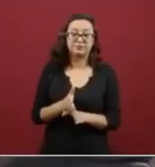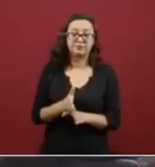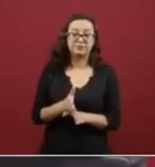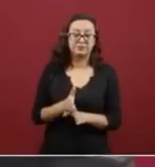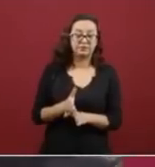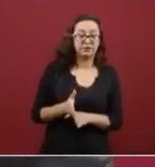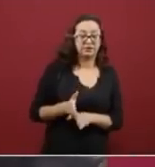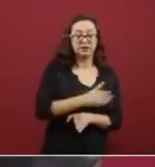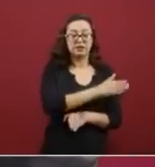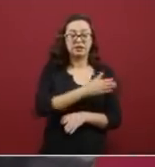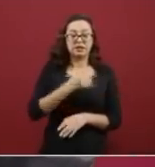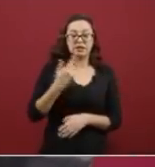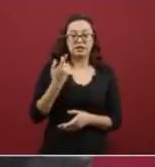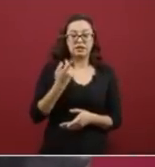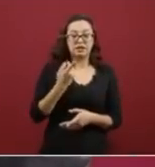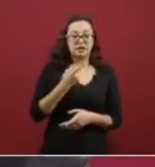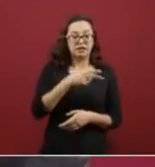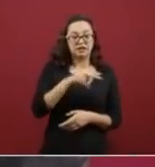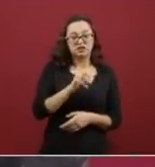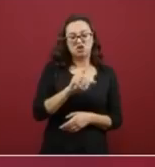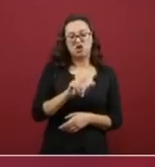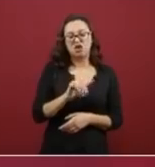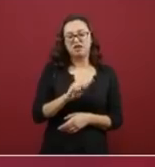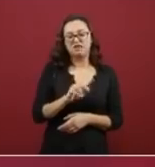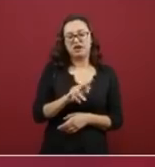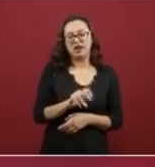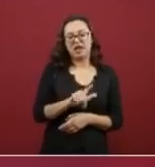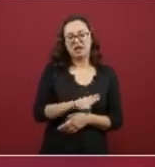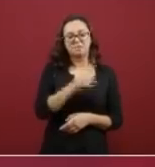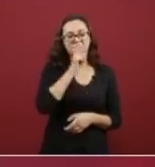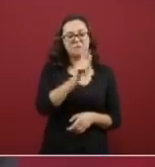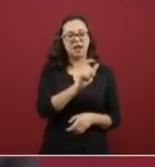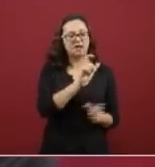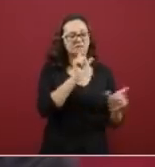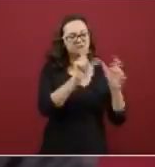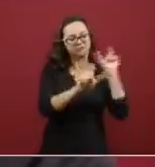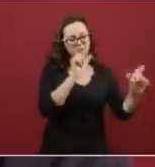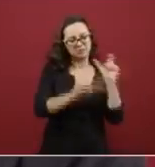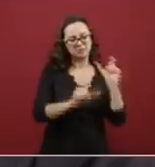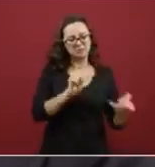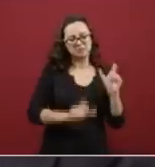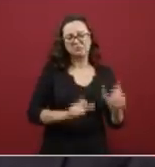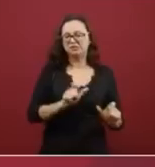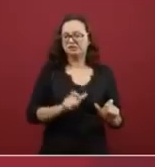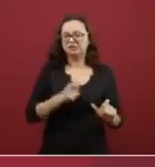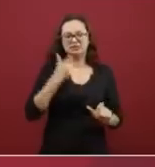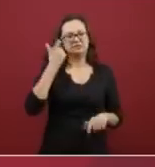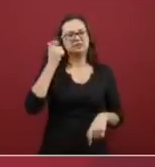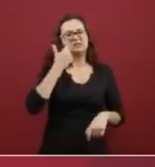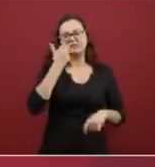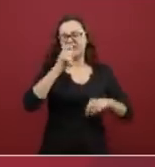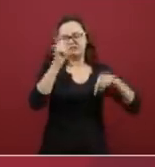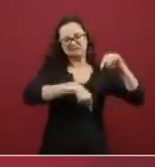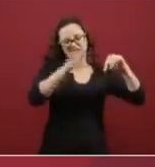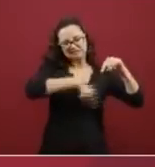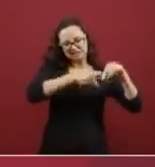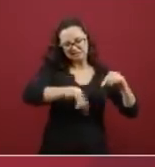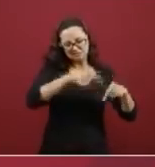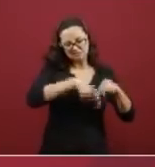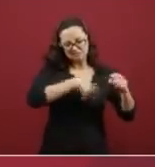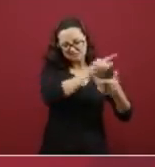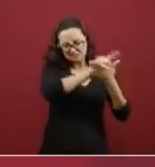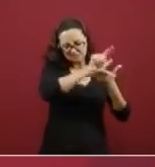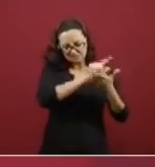el lenguaje neoliberal. Y eso, pues, yo estoy de acuerdo también, pero es poco a